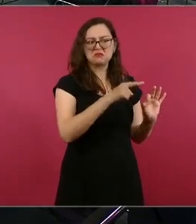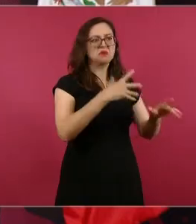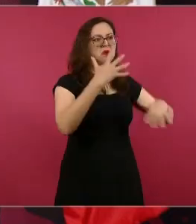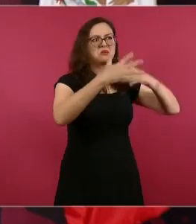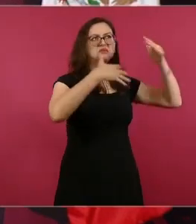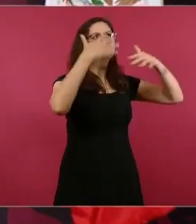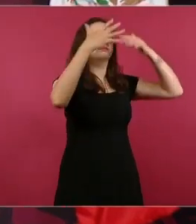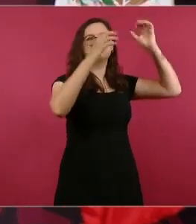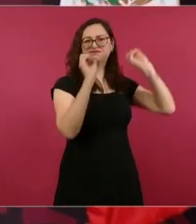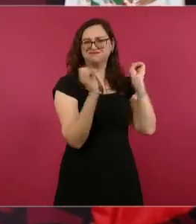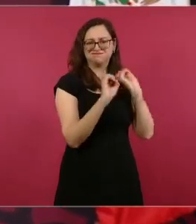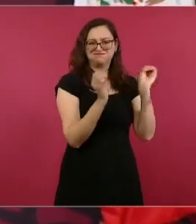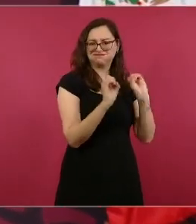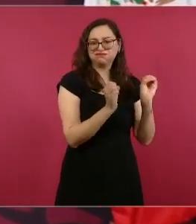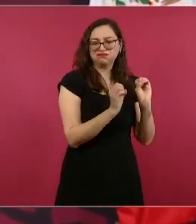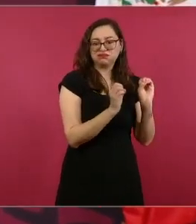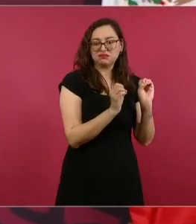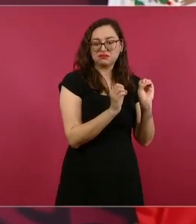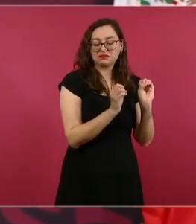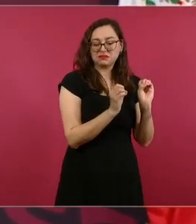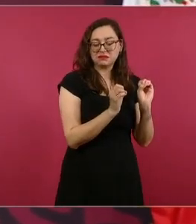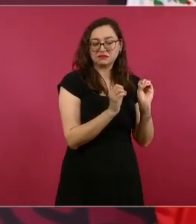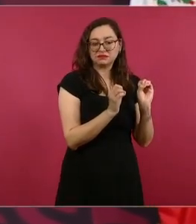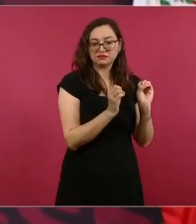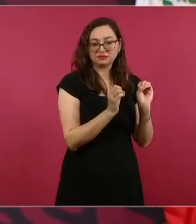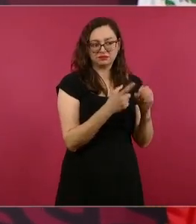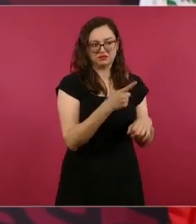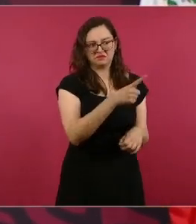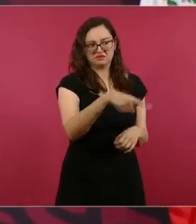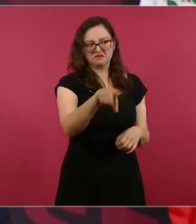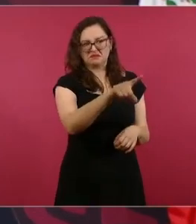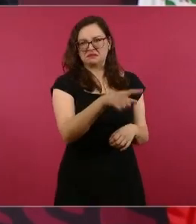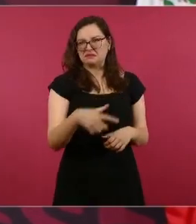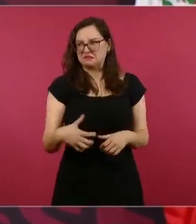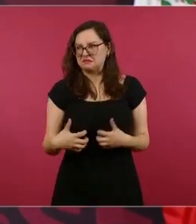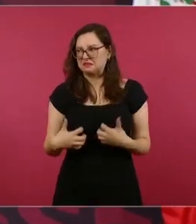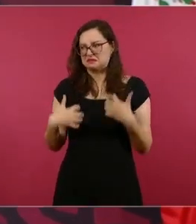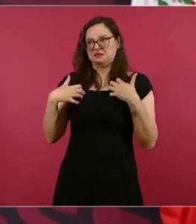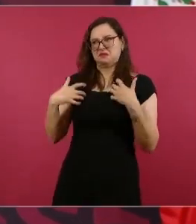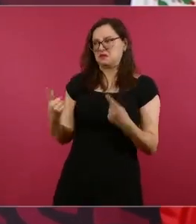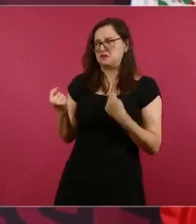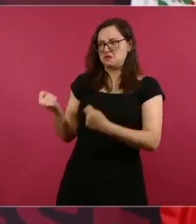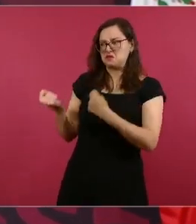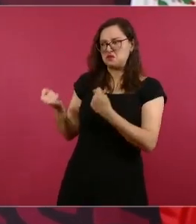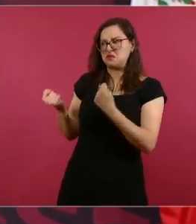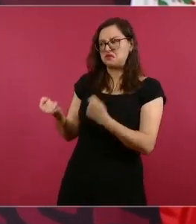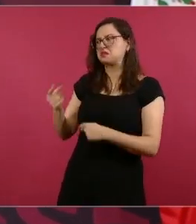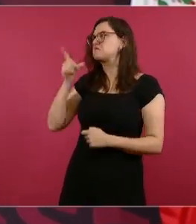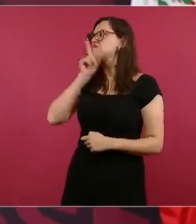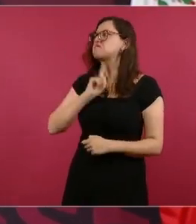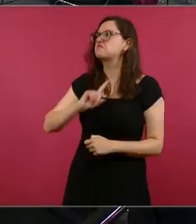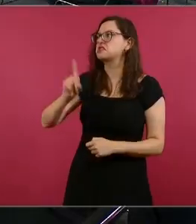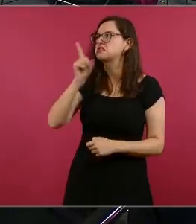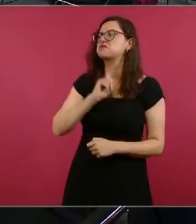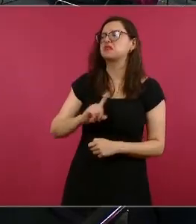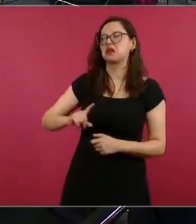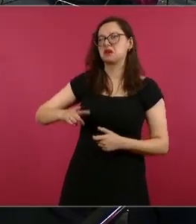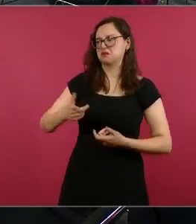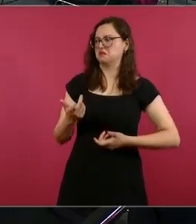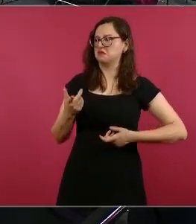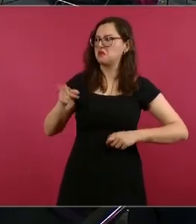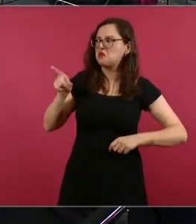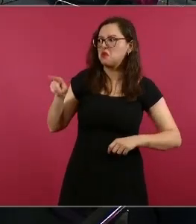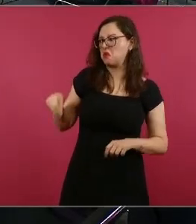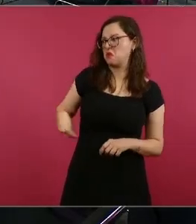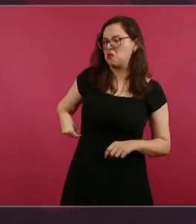mentira, sino que les molesta a algunos de allá, no a todo el pueblo.